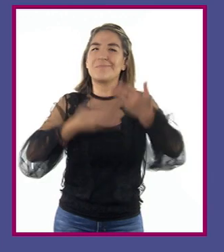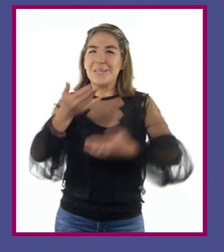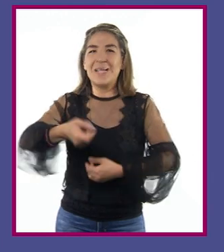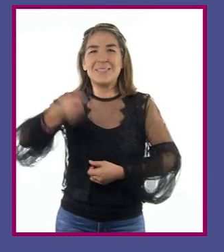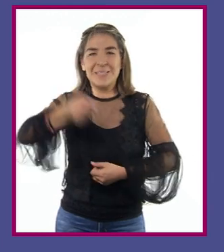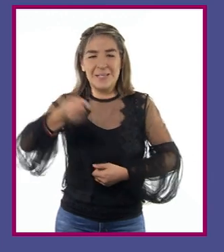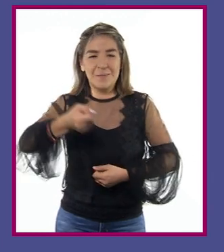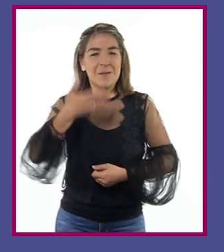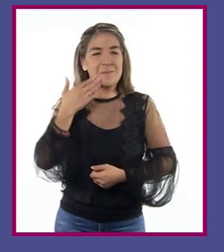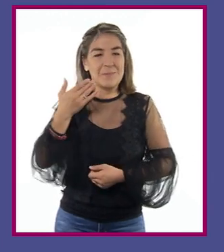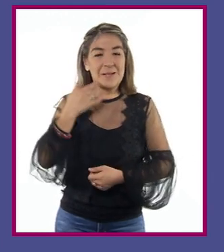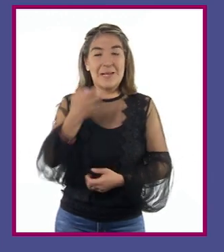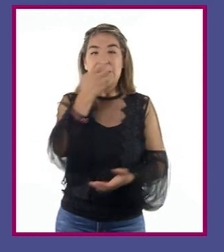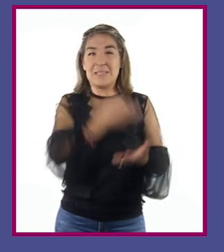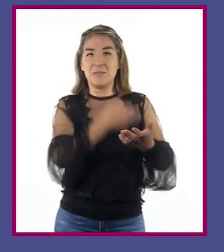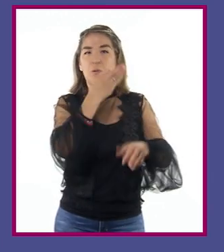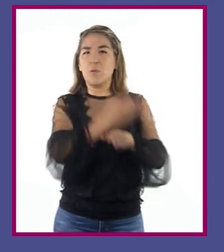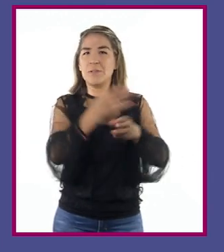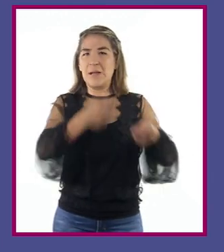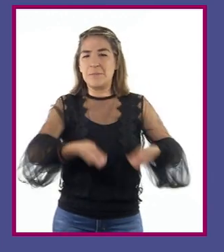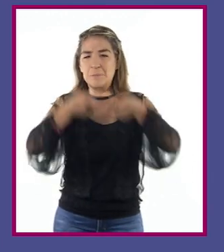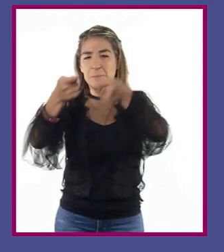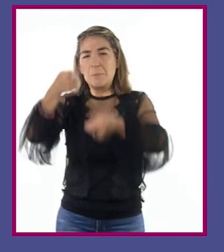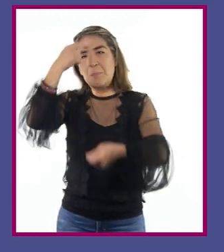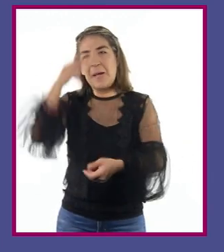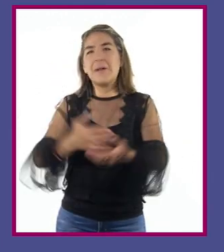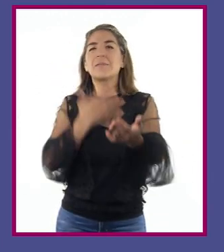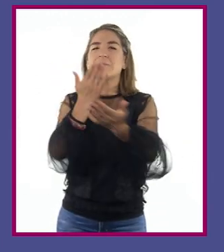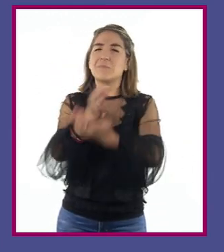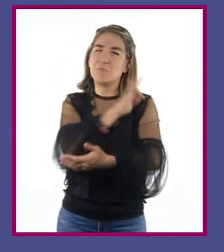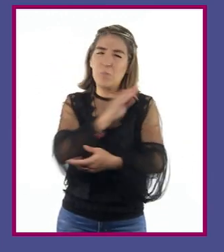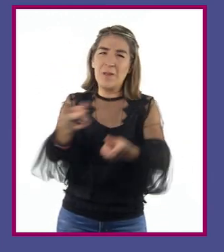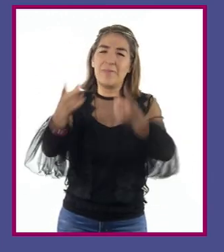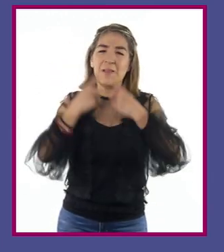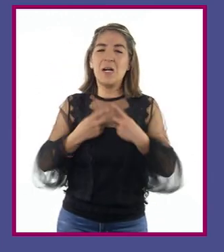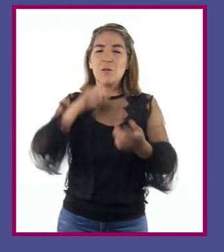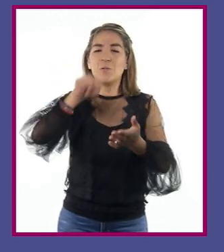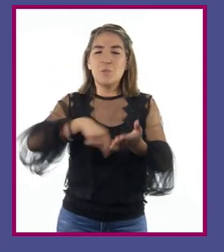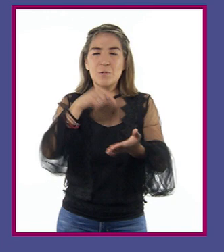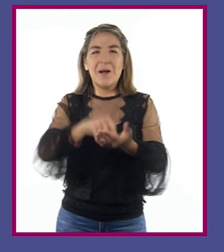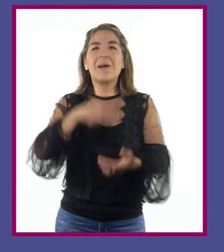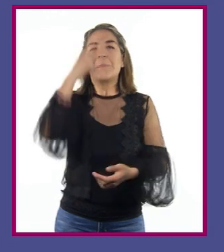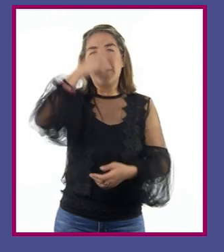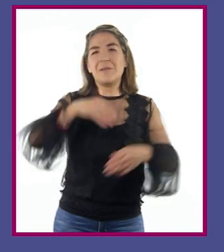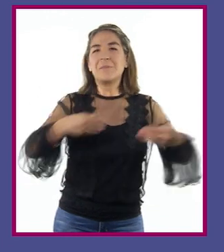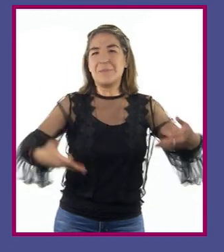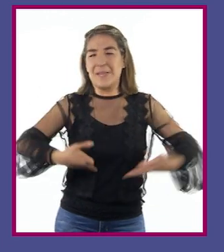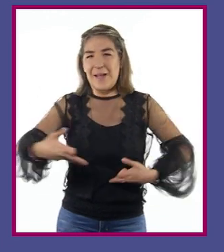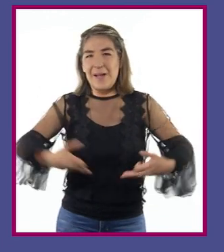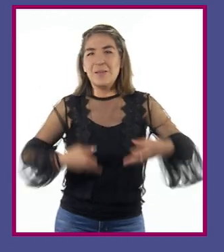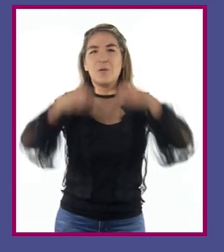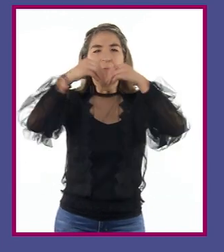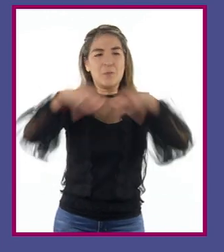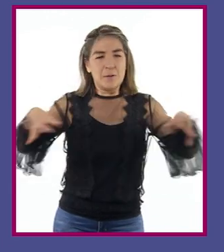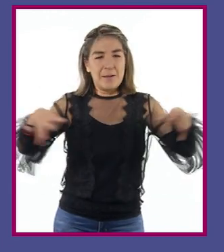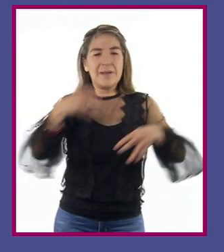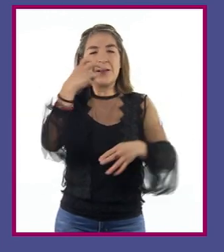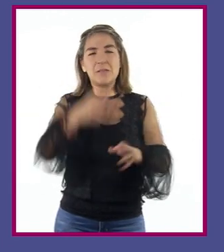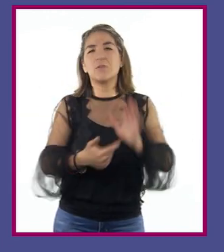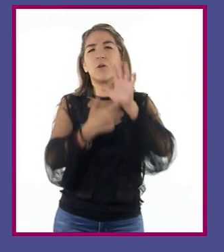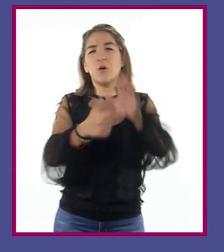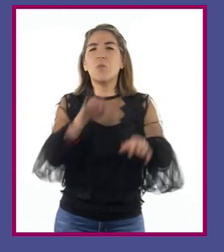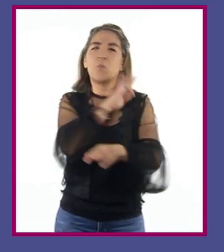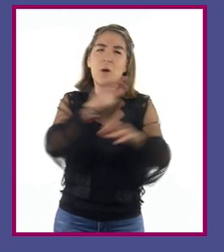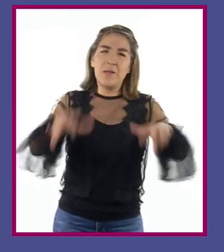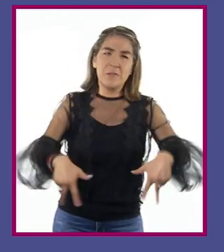saludo. Sírvala presente para solicitarle que nos facilite un espacio para presentar nuestra obra de teatro. Dicho espacio puede ser